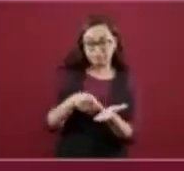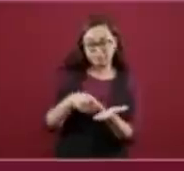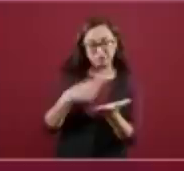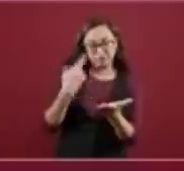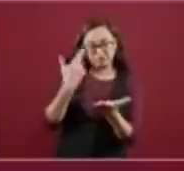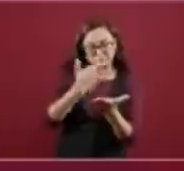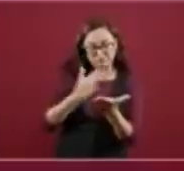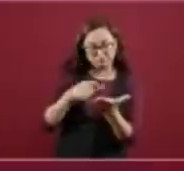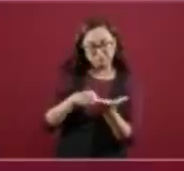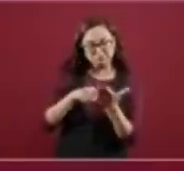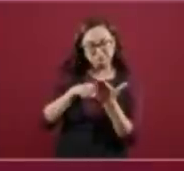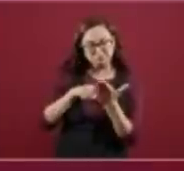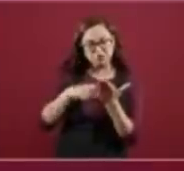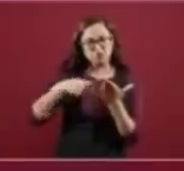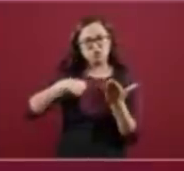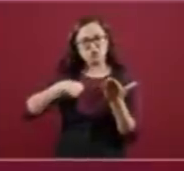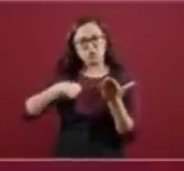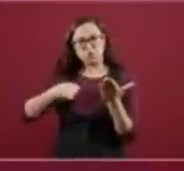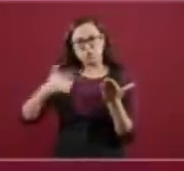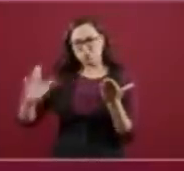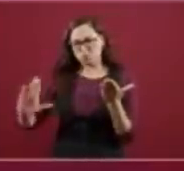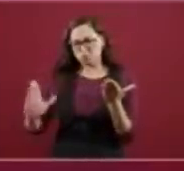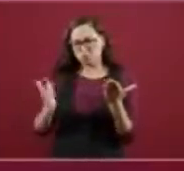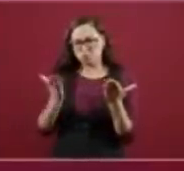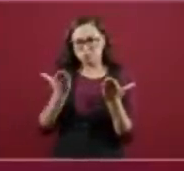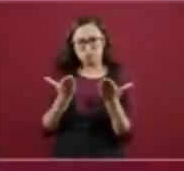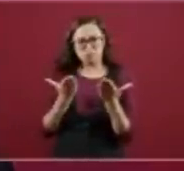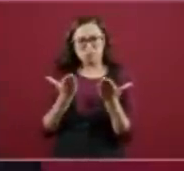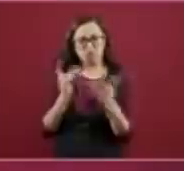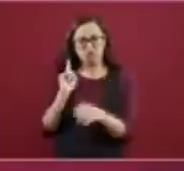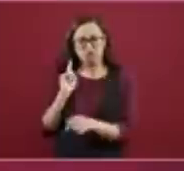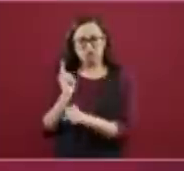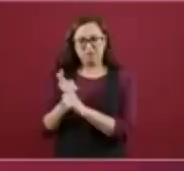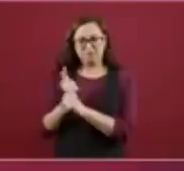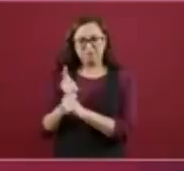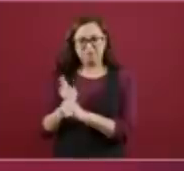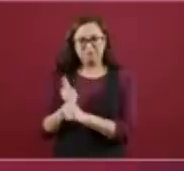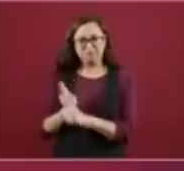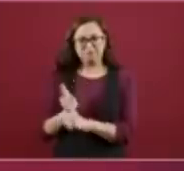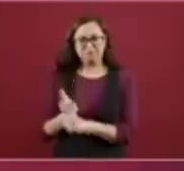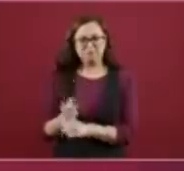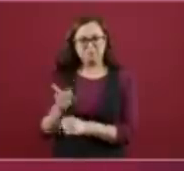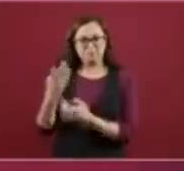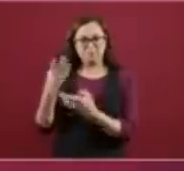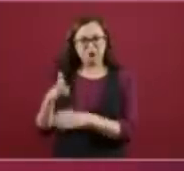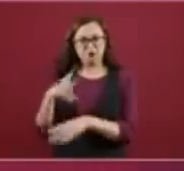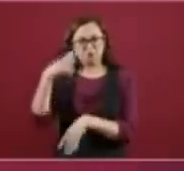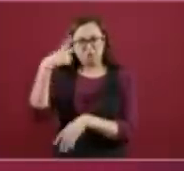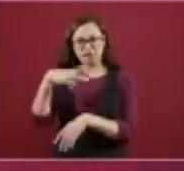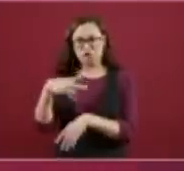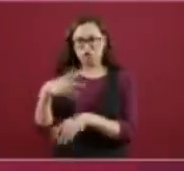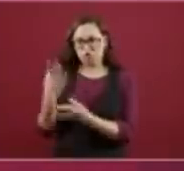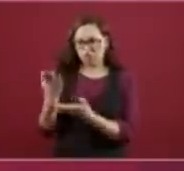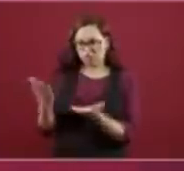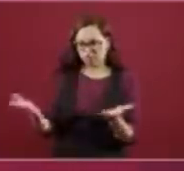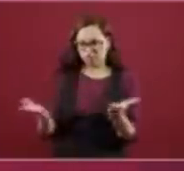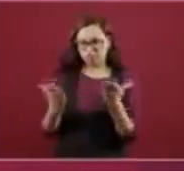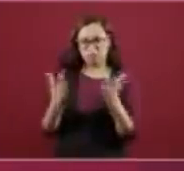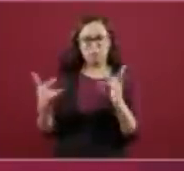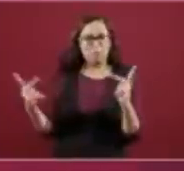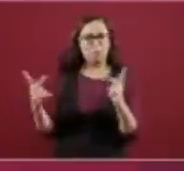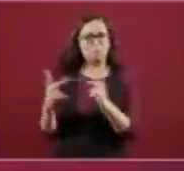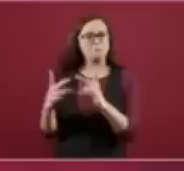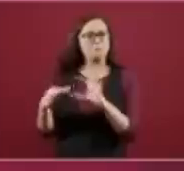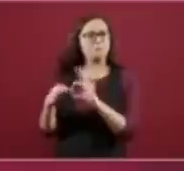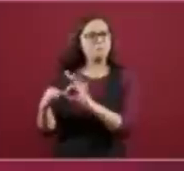muy parecido al diagnóstico que tiene el Banco de México. Yo